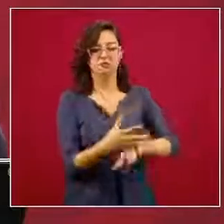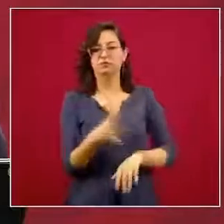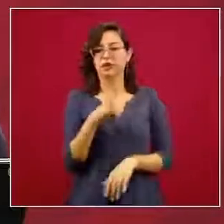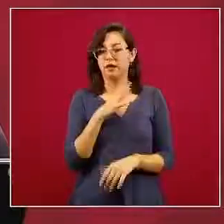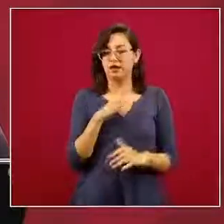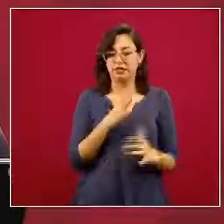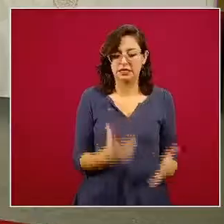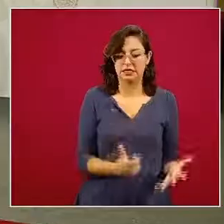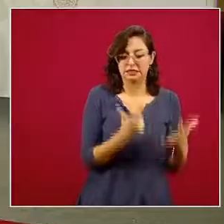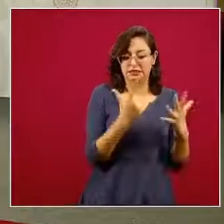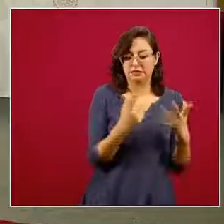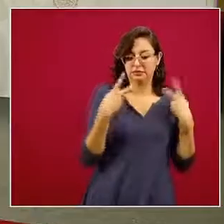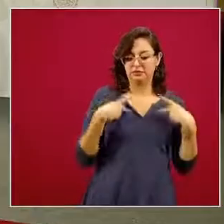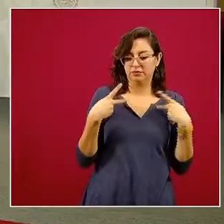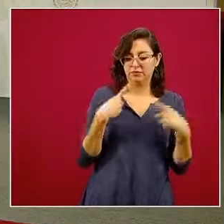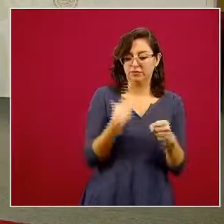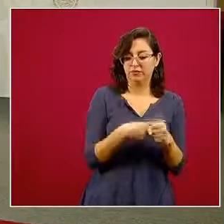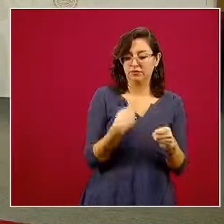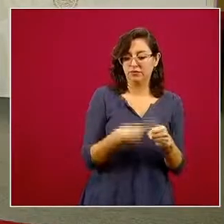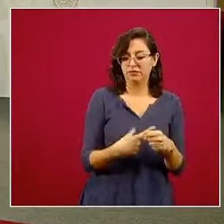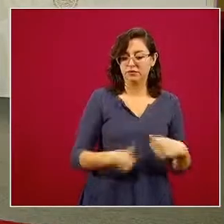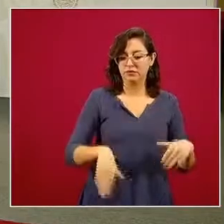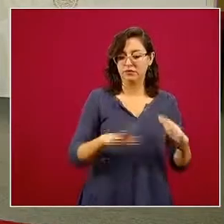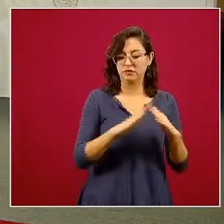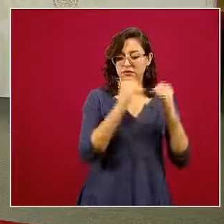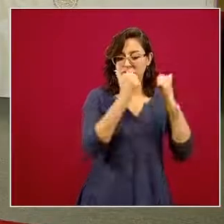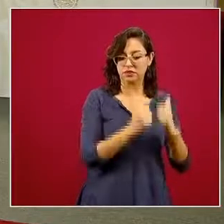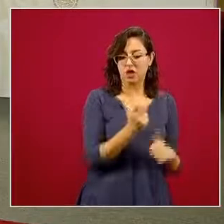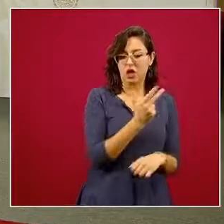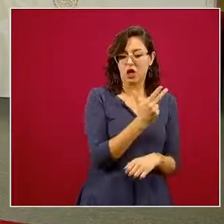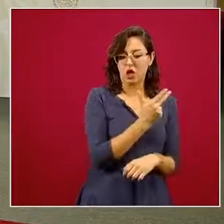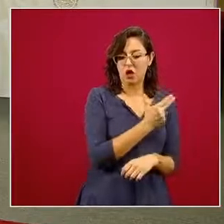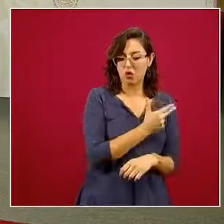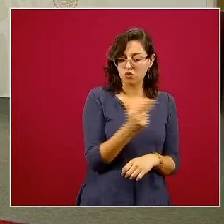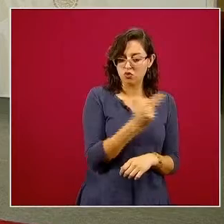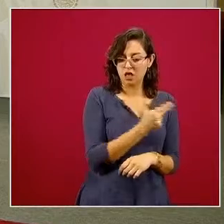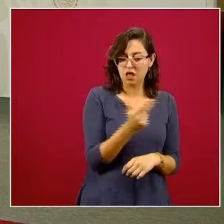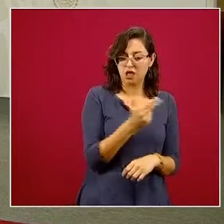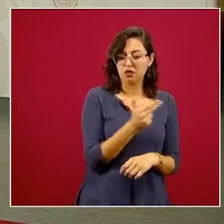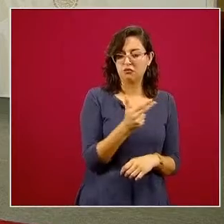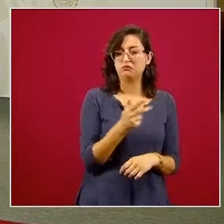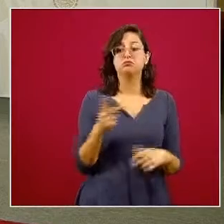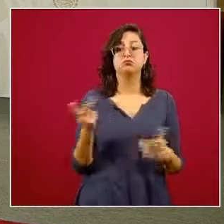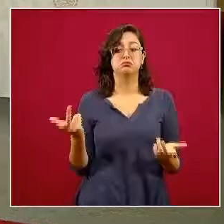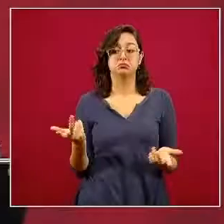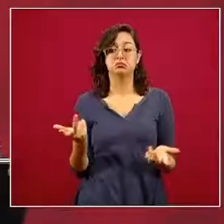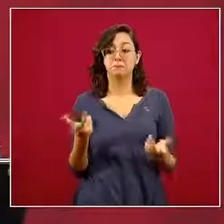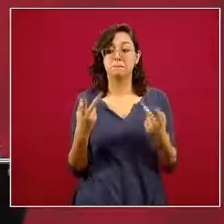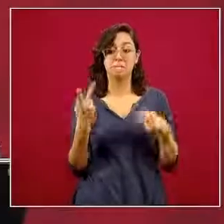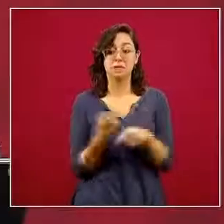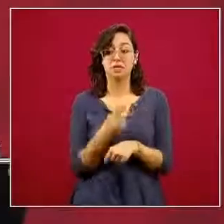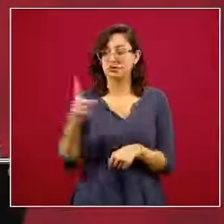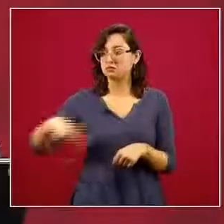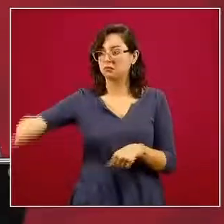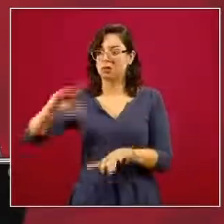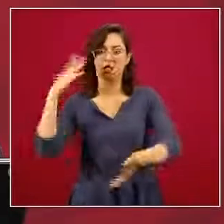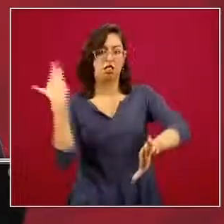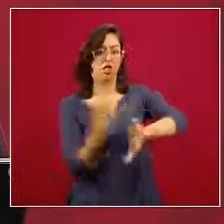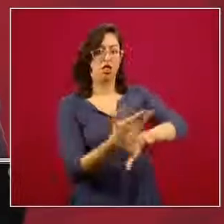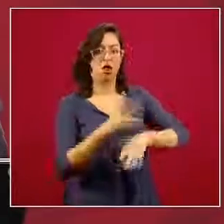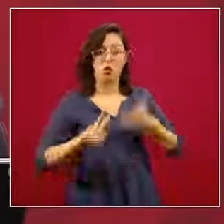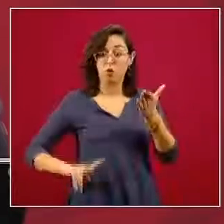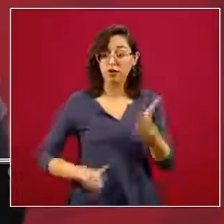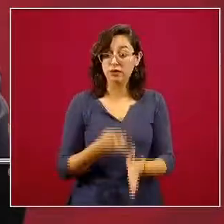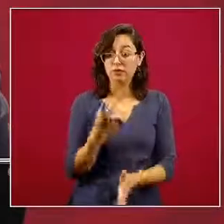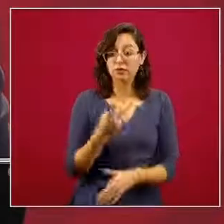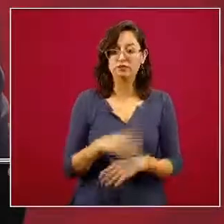7 casos que estuvieron en cuarentena en unos hoteles y otros lugares, y no queremos que eso pase de ninguna manera.